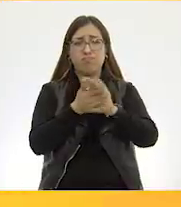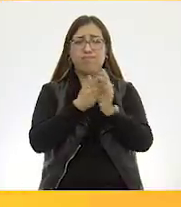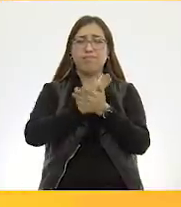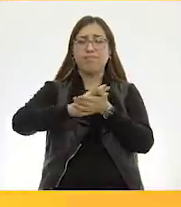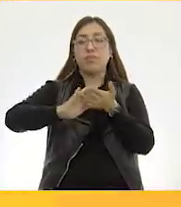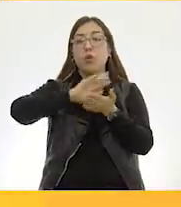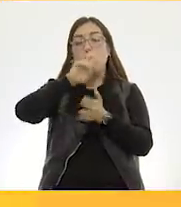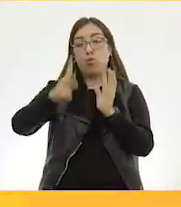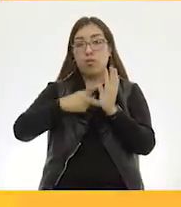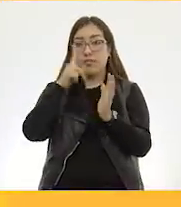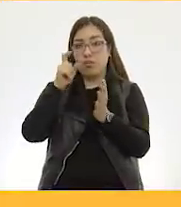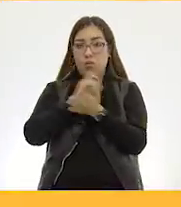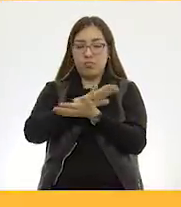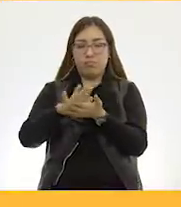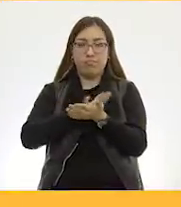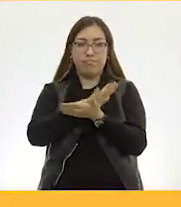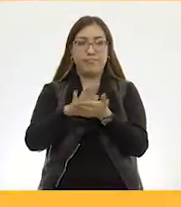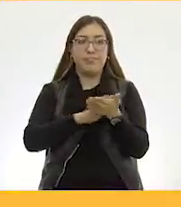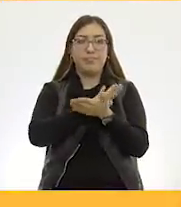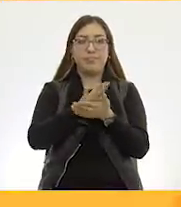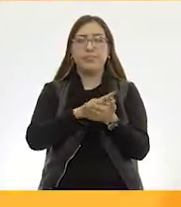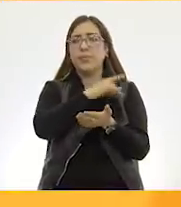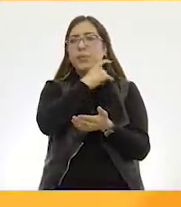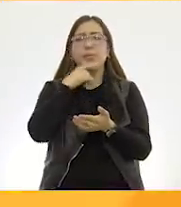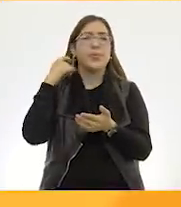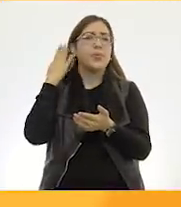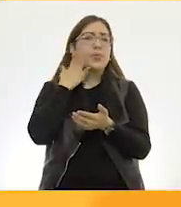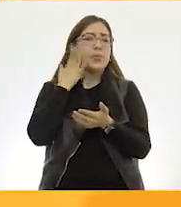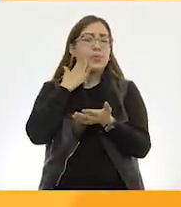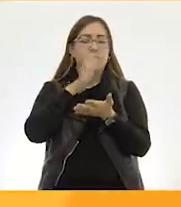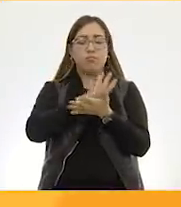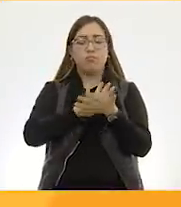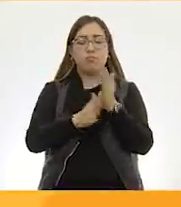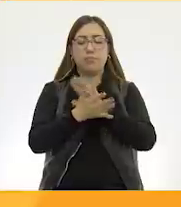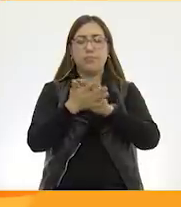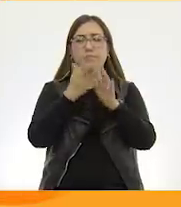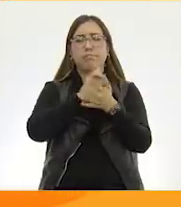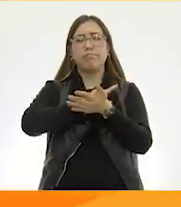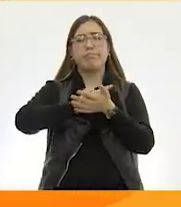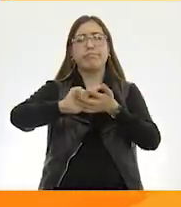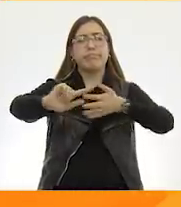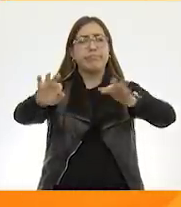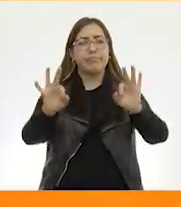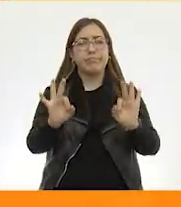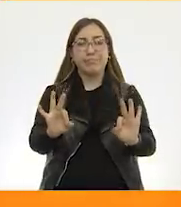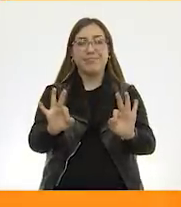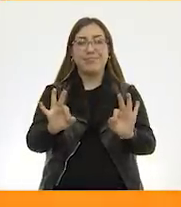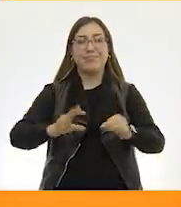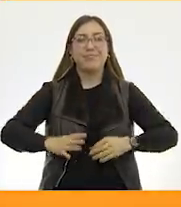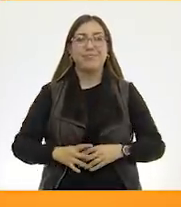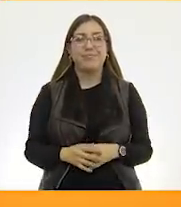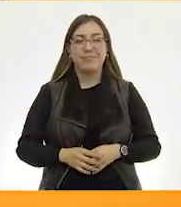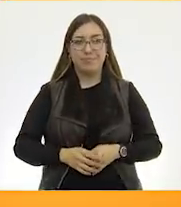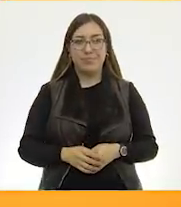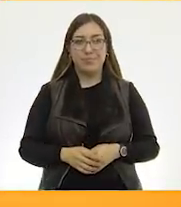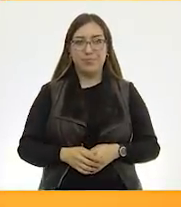tus manos con agua. Sécalas con una toalla. ¡Y listo! ¡Tus manos están